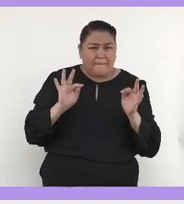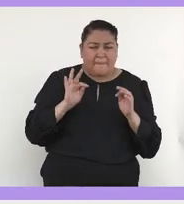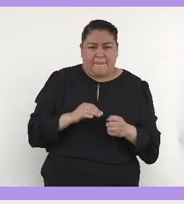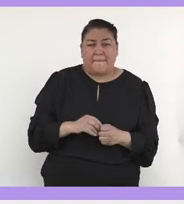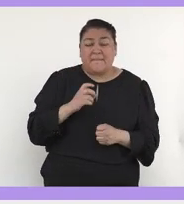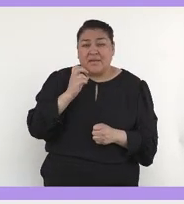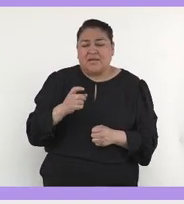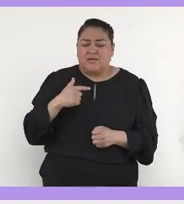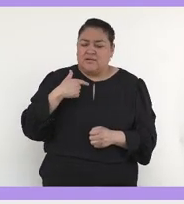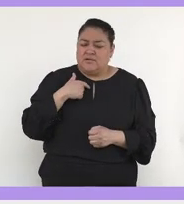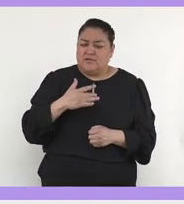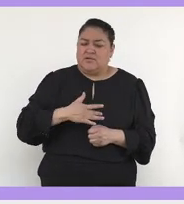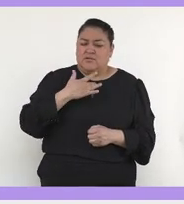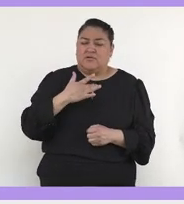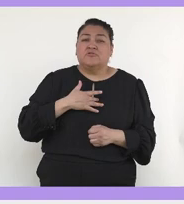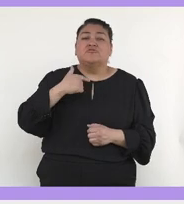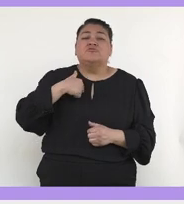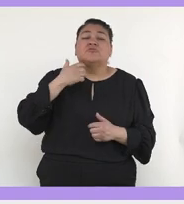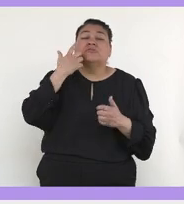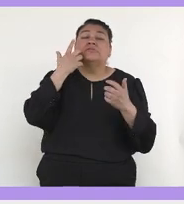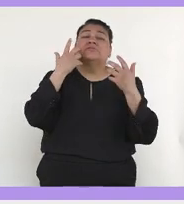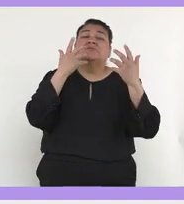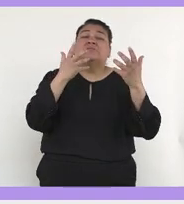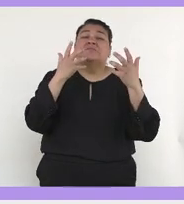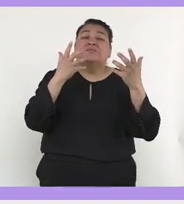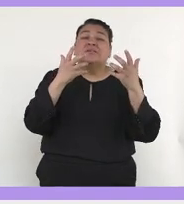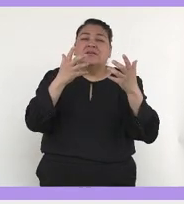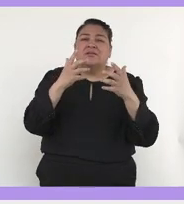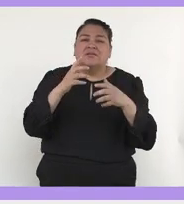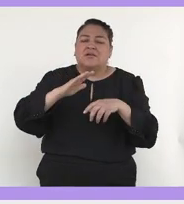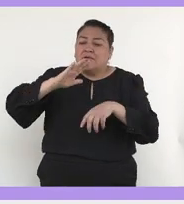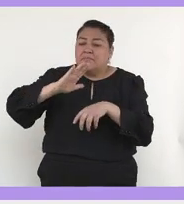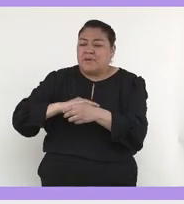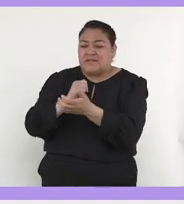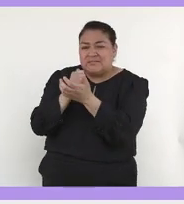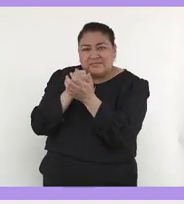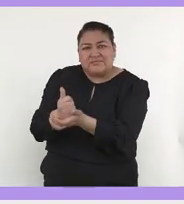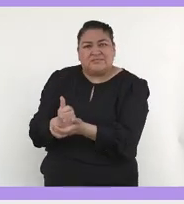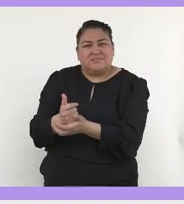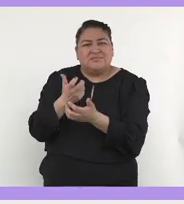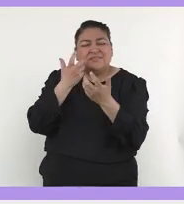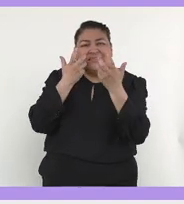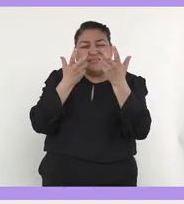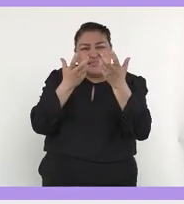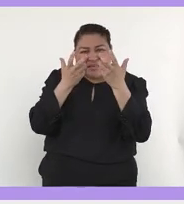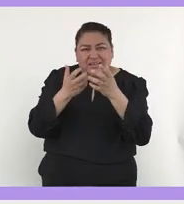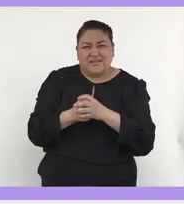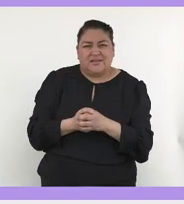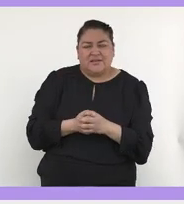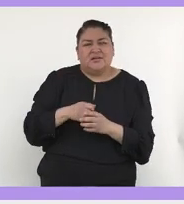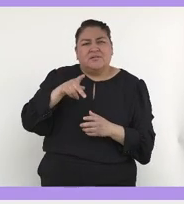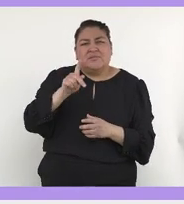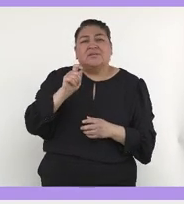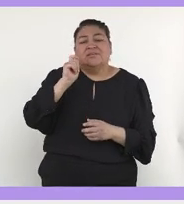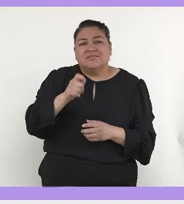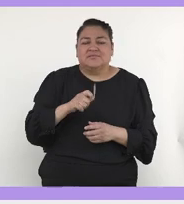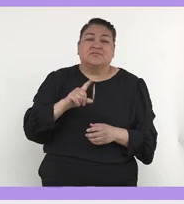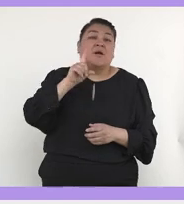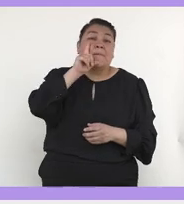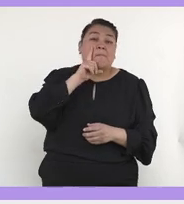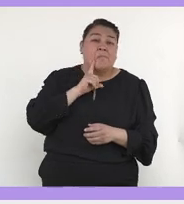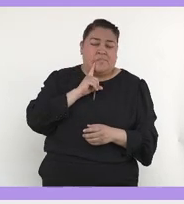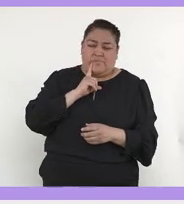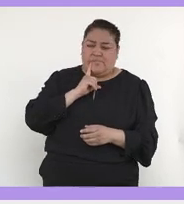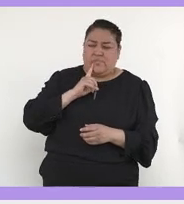siempre soñé con poder dar oportunidades de una forma mucho más contundente no pero ahí van sucediendo cosas no solo para mujeres sino